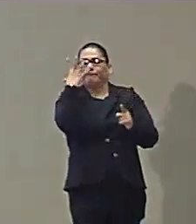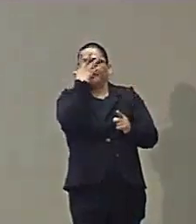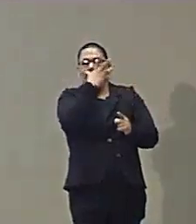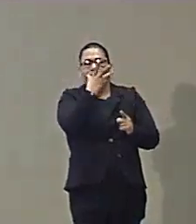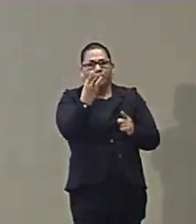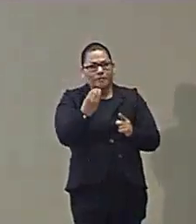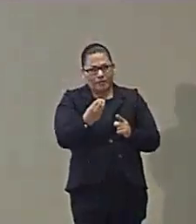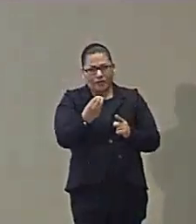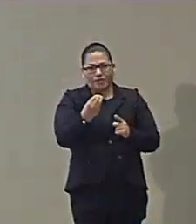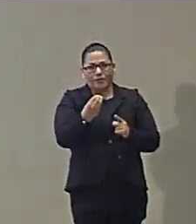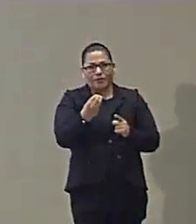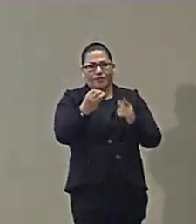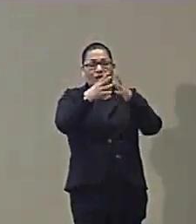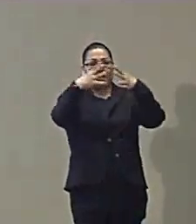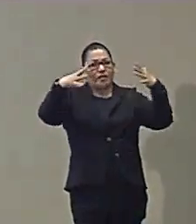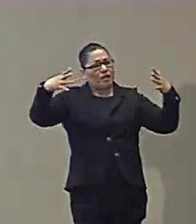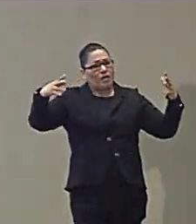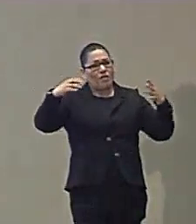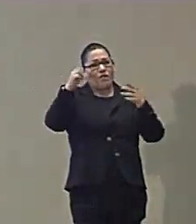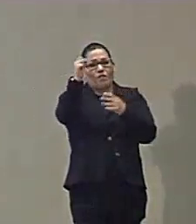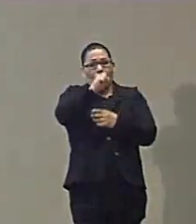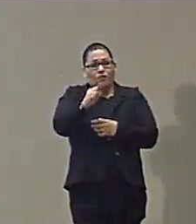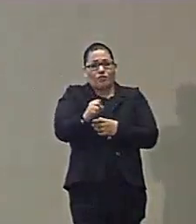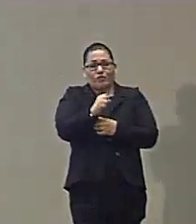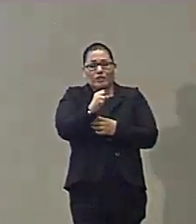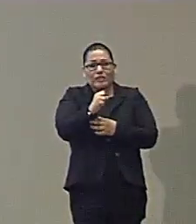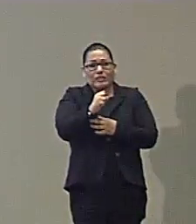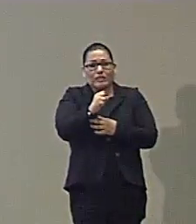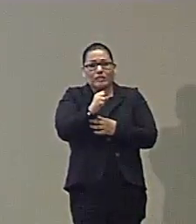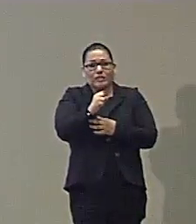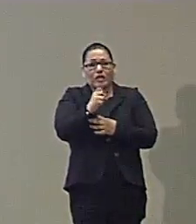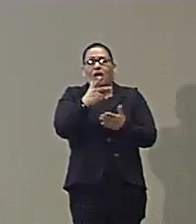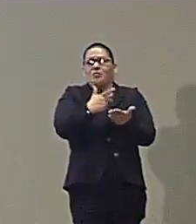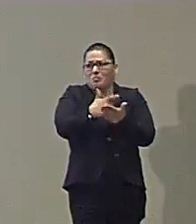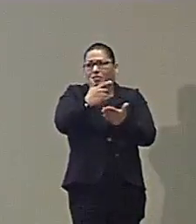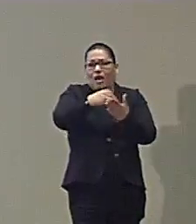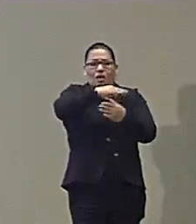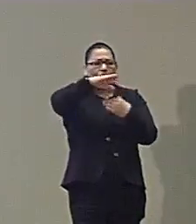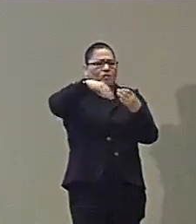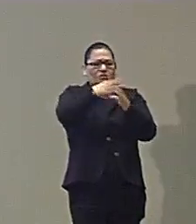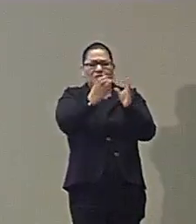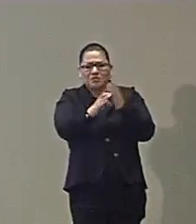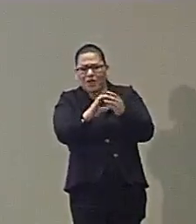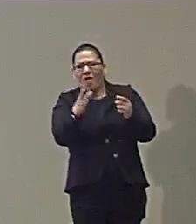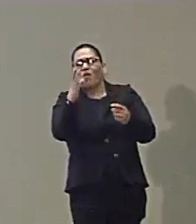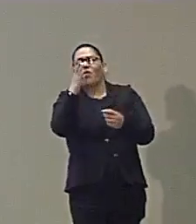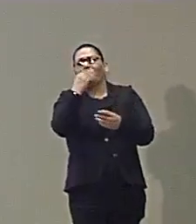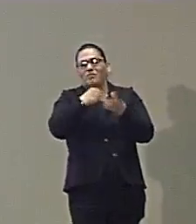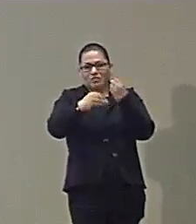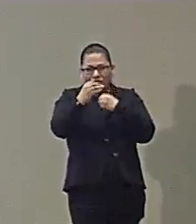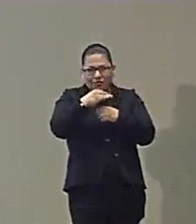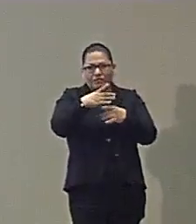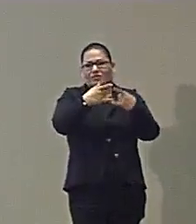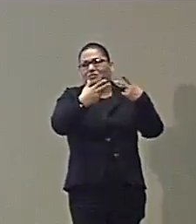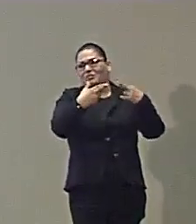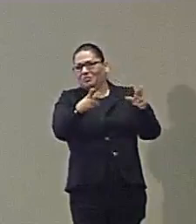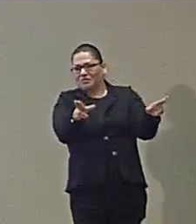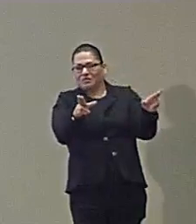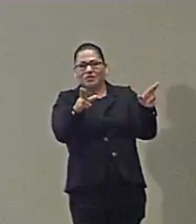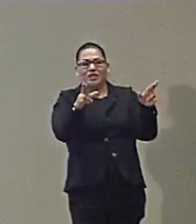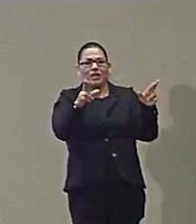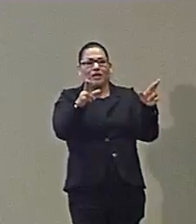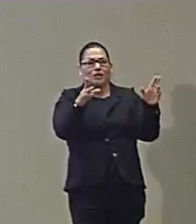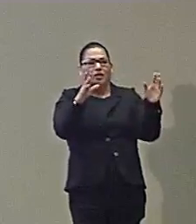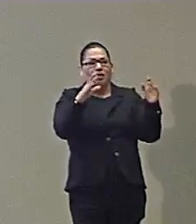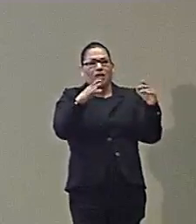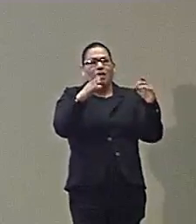con una amplia oferta de sitios y recursos que se encuentran en la lista de patrimonio mundial de